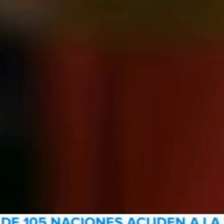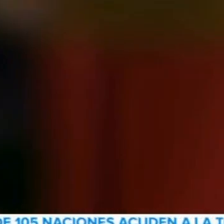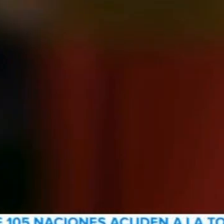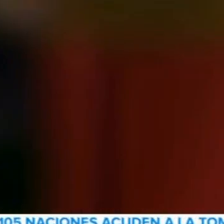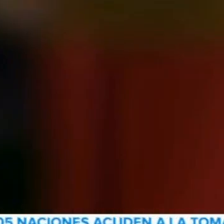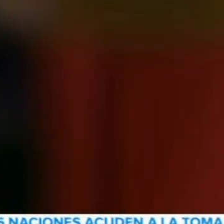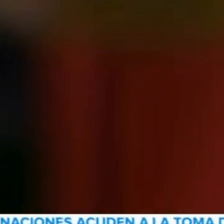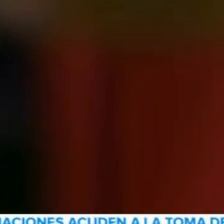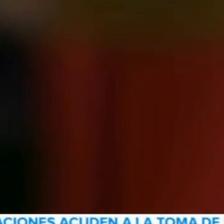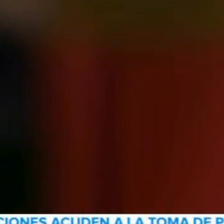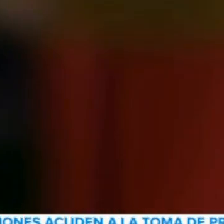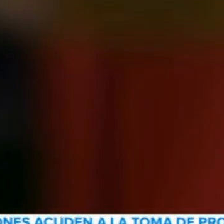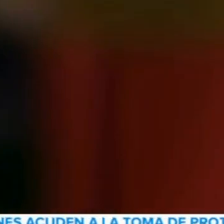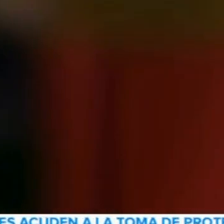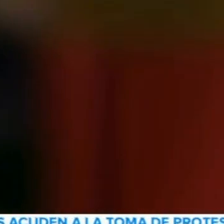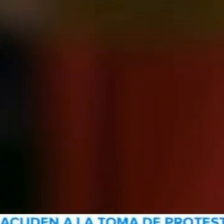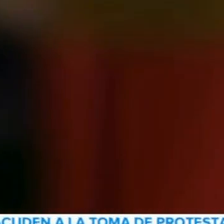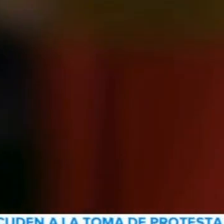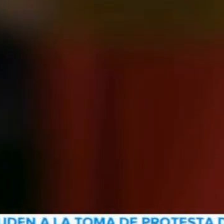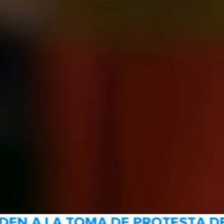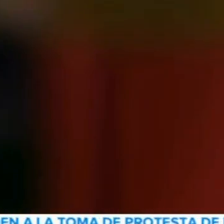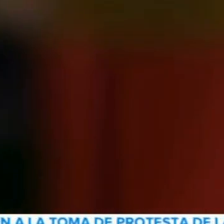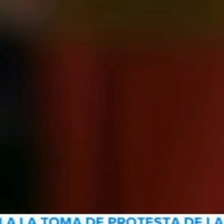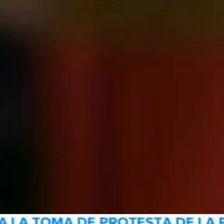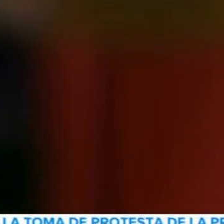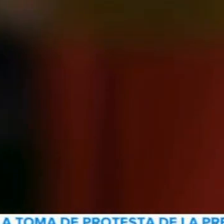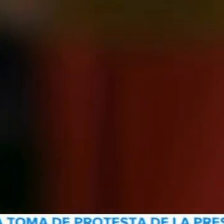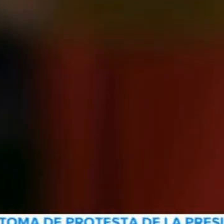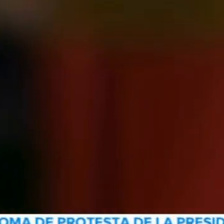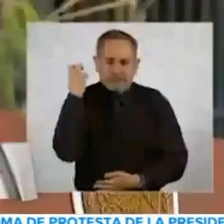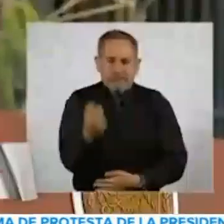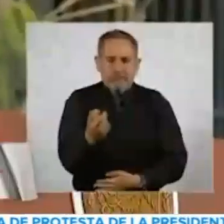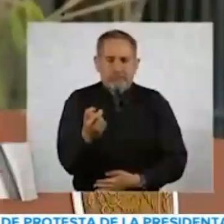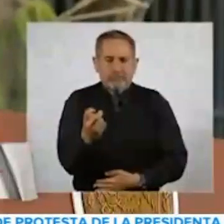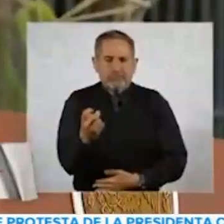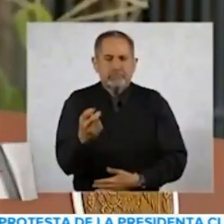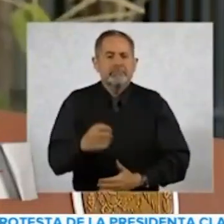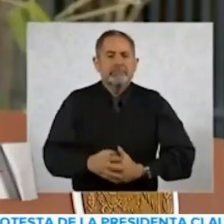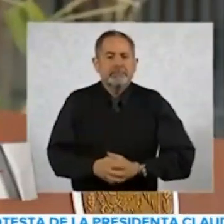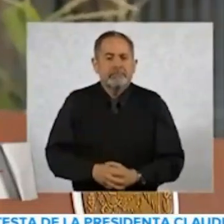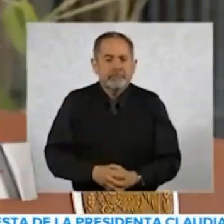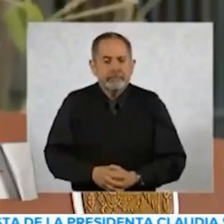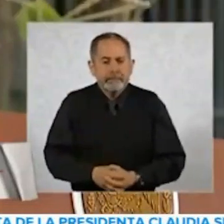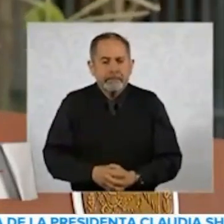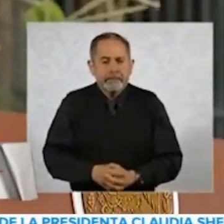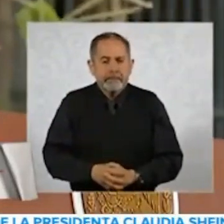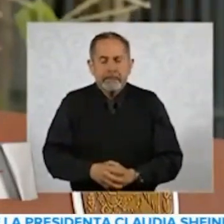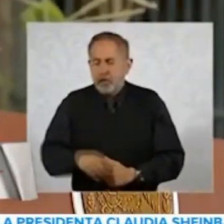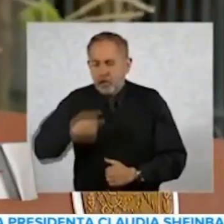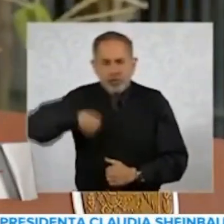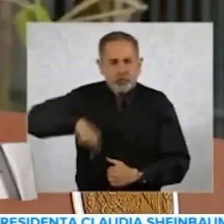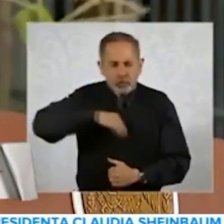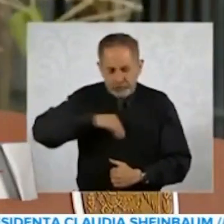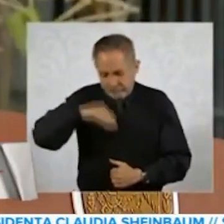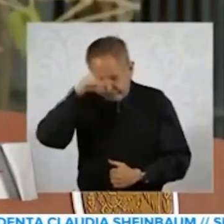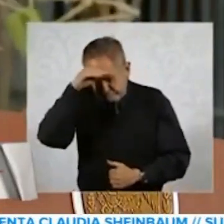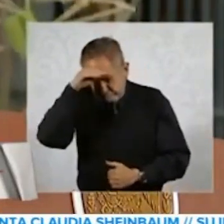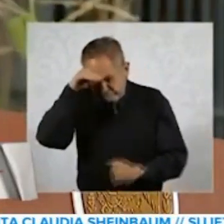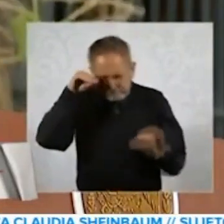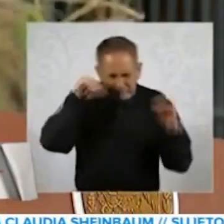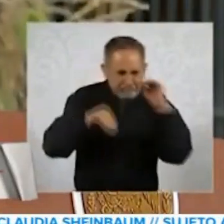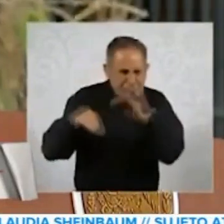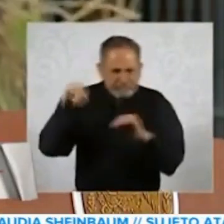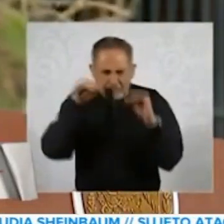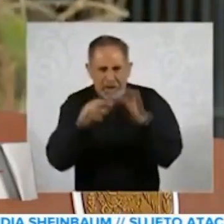número 100 fue que se garantizará la disminución de los delitos de alto impacto. Estamos consolidando la